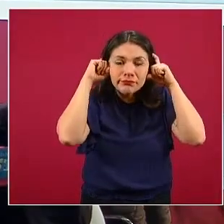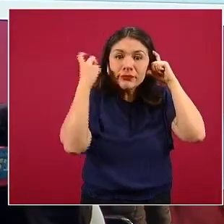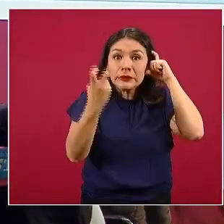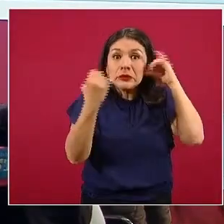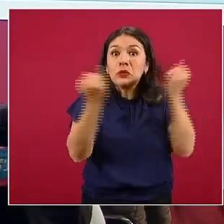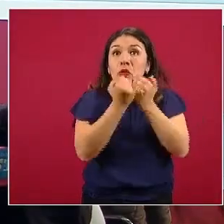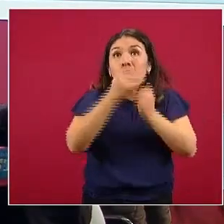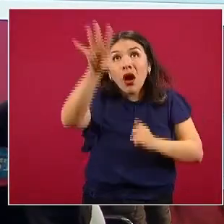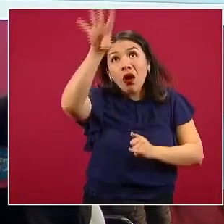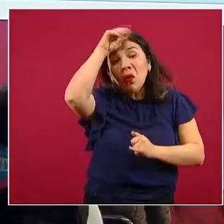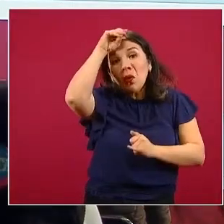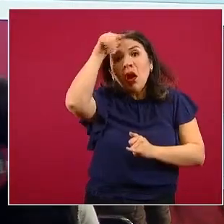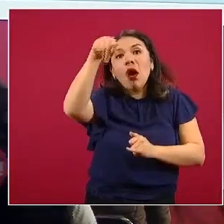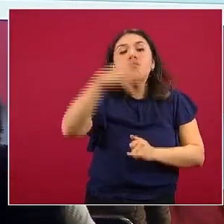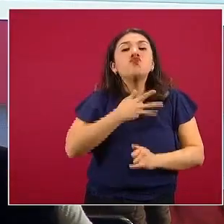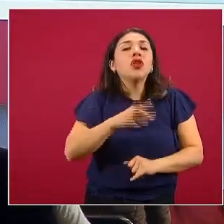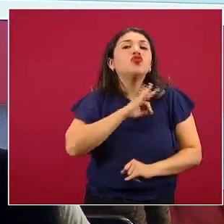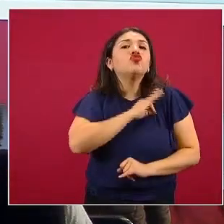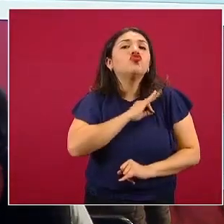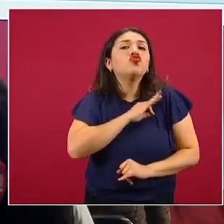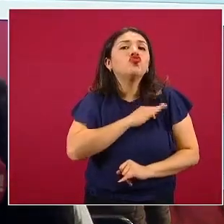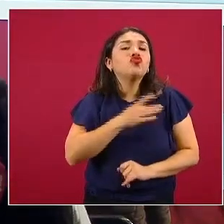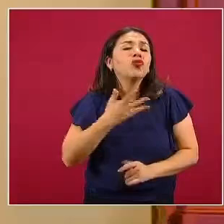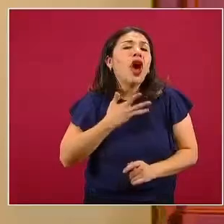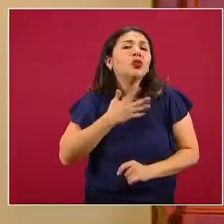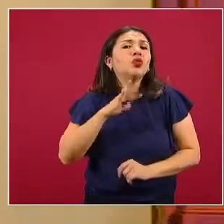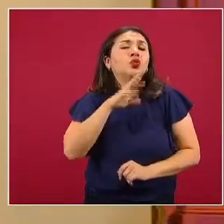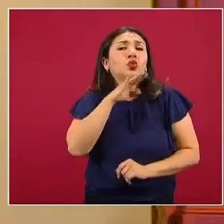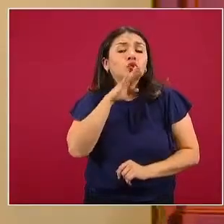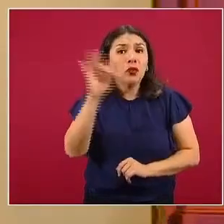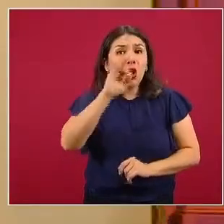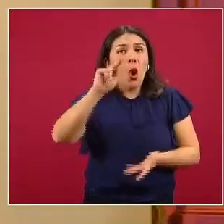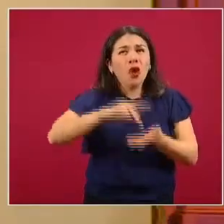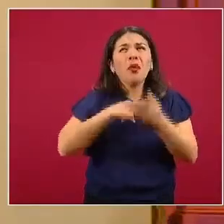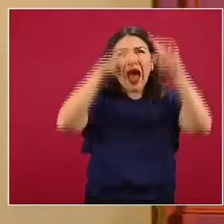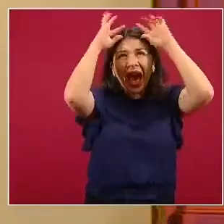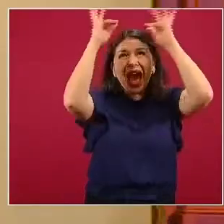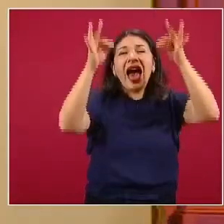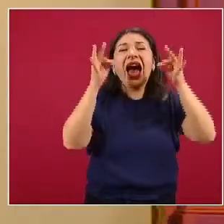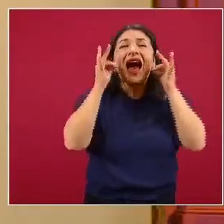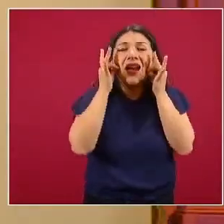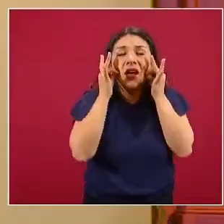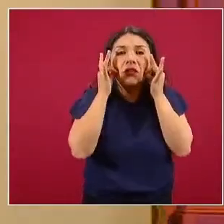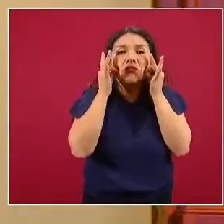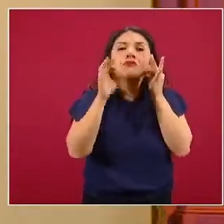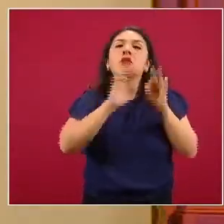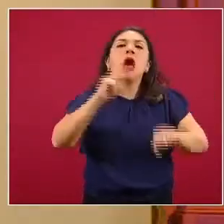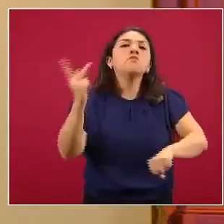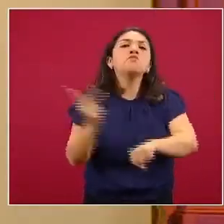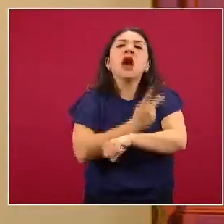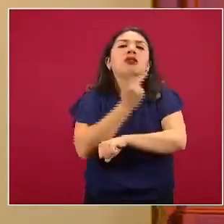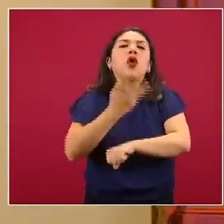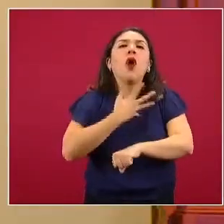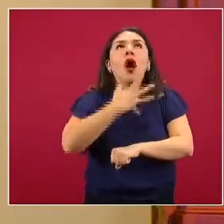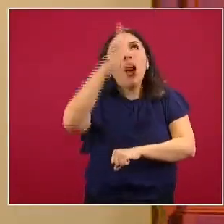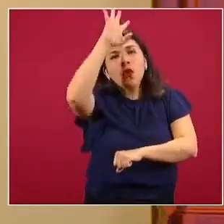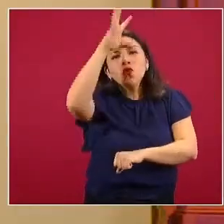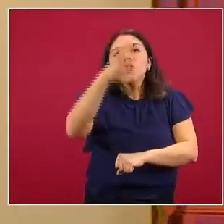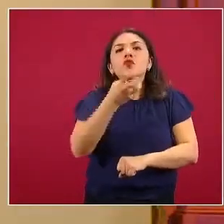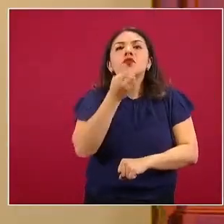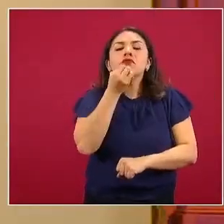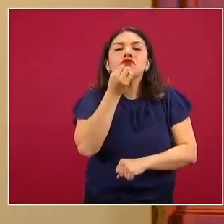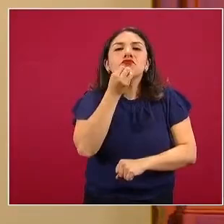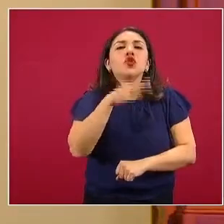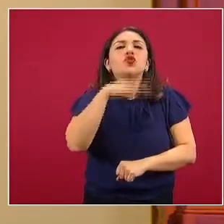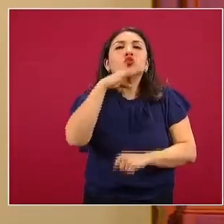también se va a contaminar, y cuando volvamos a colocarnos el cubreboca, lo que estamos haciendo es llevarnos por arrastre lo que tengamos